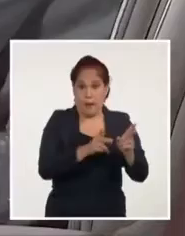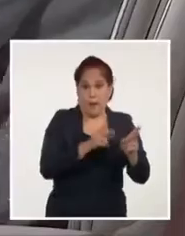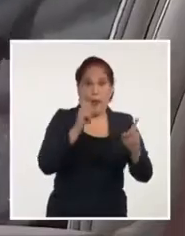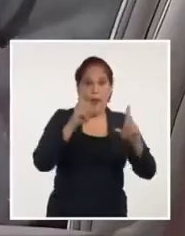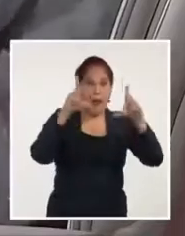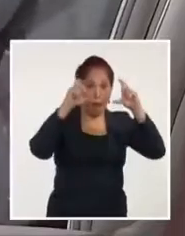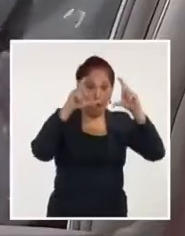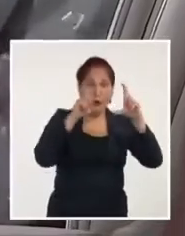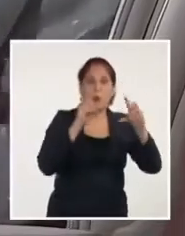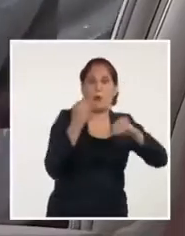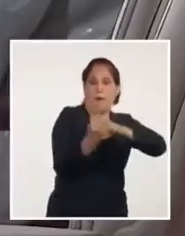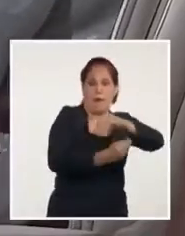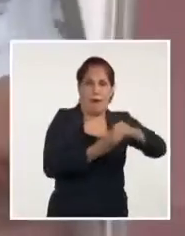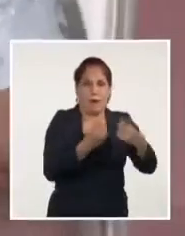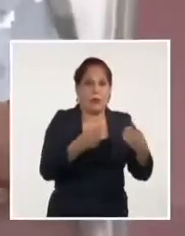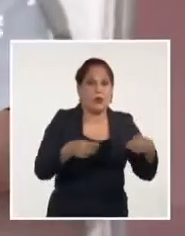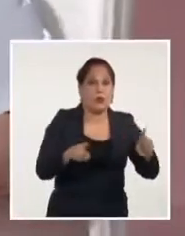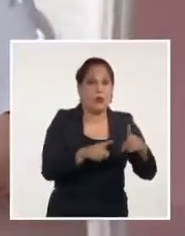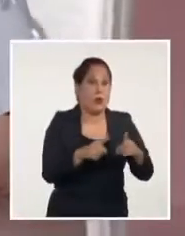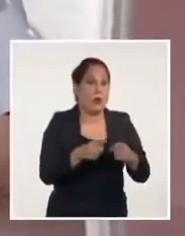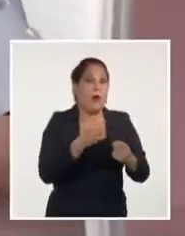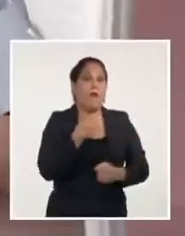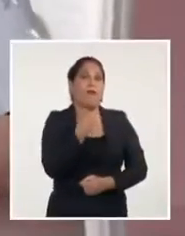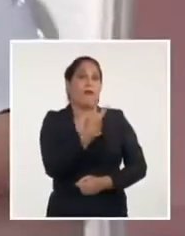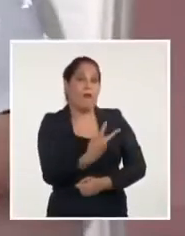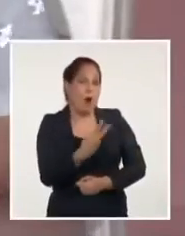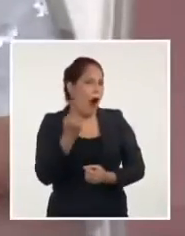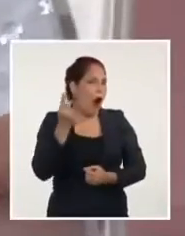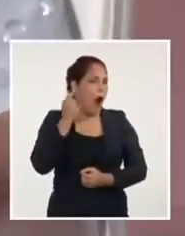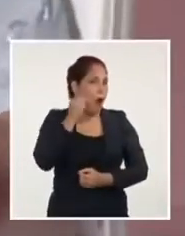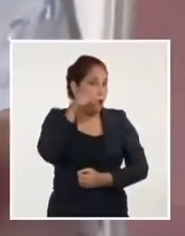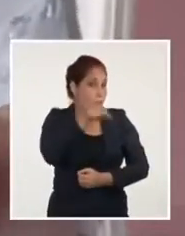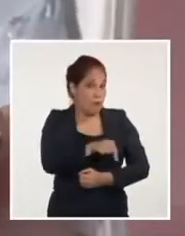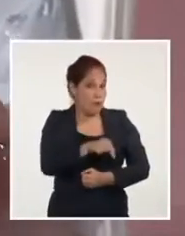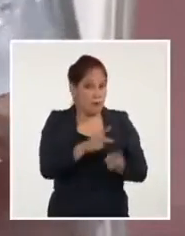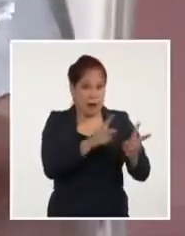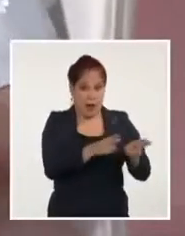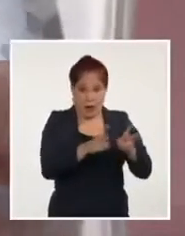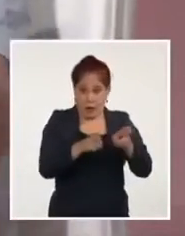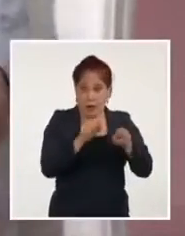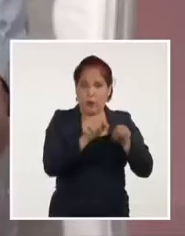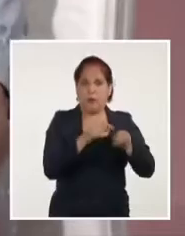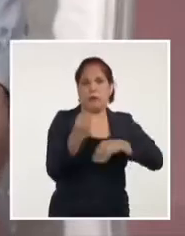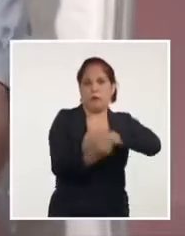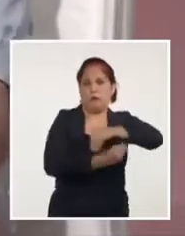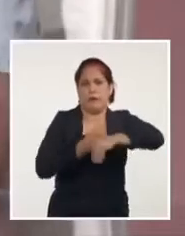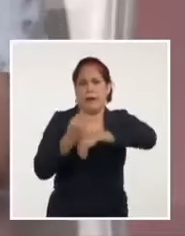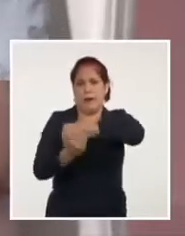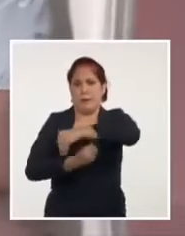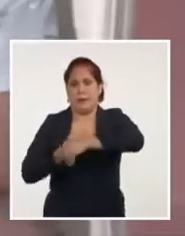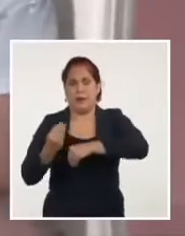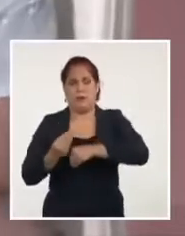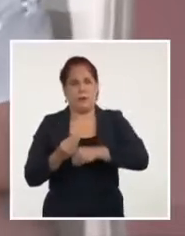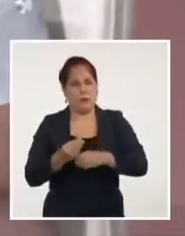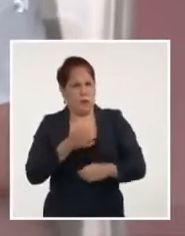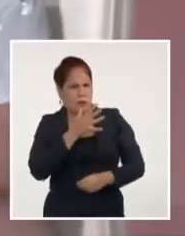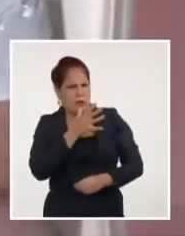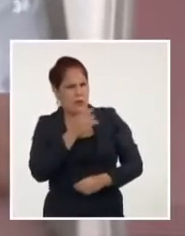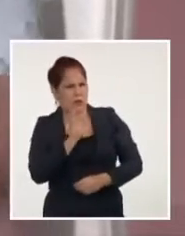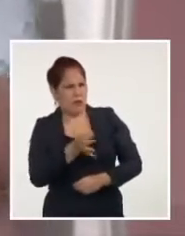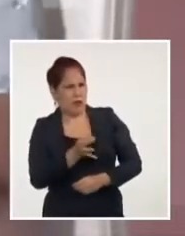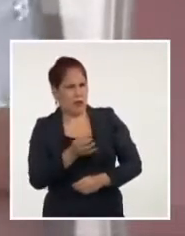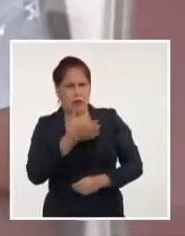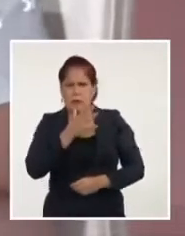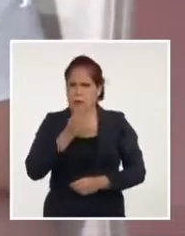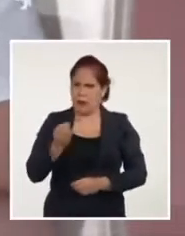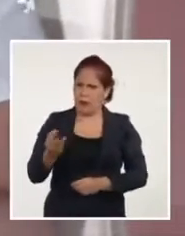imágenes, de los sonidos, de los audios que se ponen. Y entonces, bueno, ante esto la población dirá, bueno, pero ella nos está, ¿qué